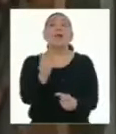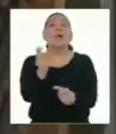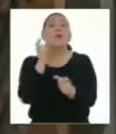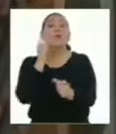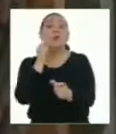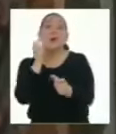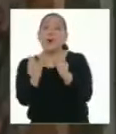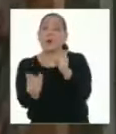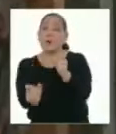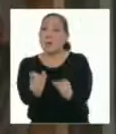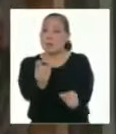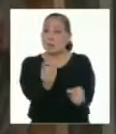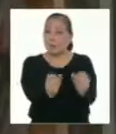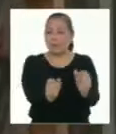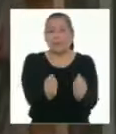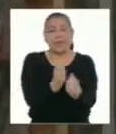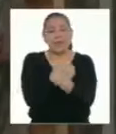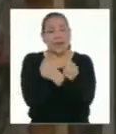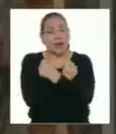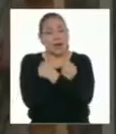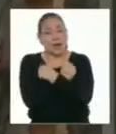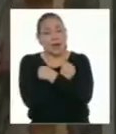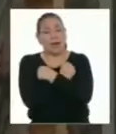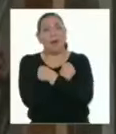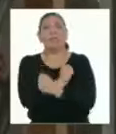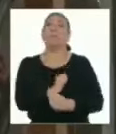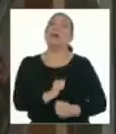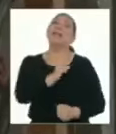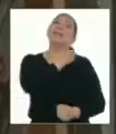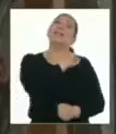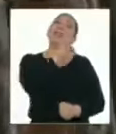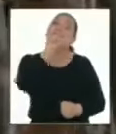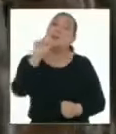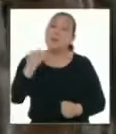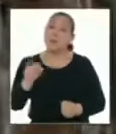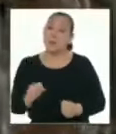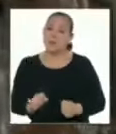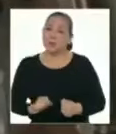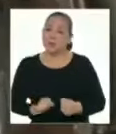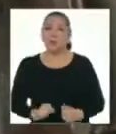a los hombres que ama el